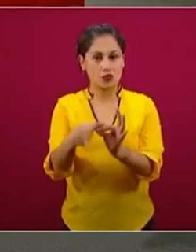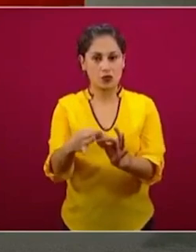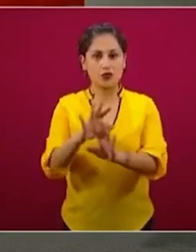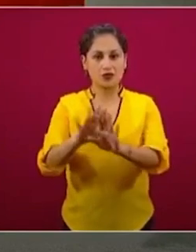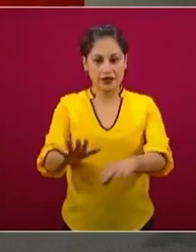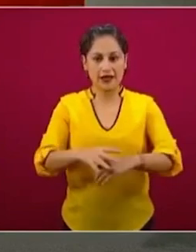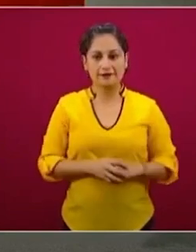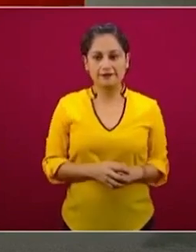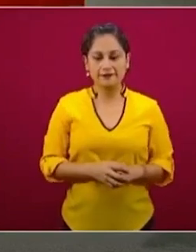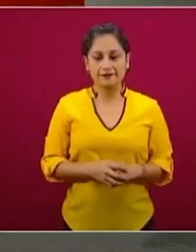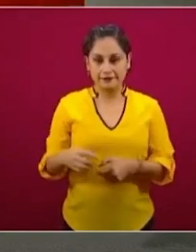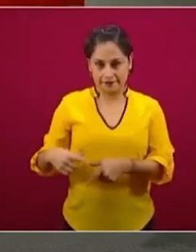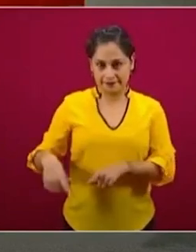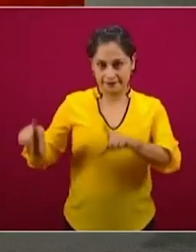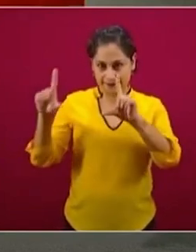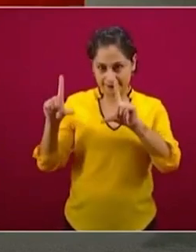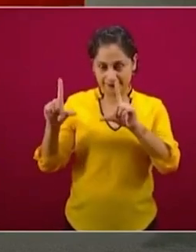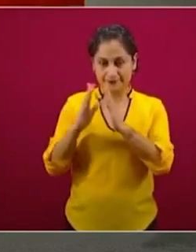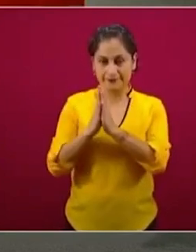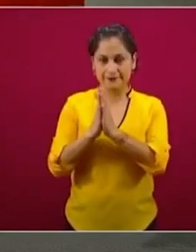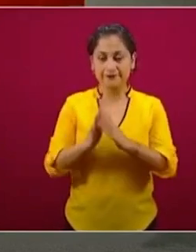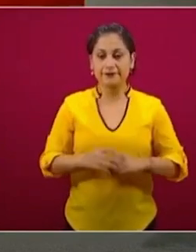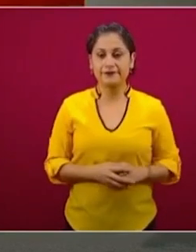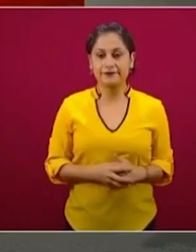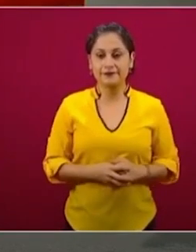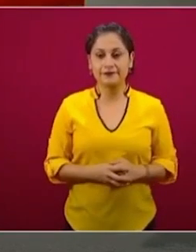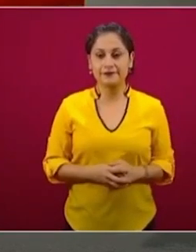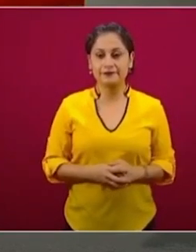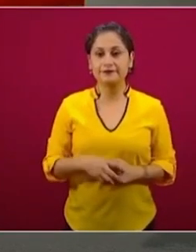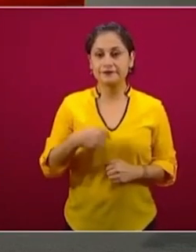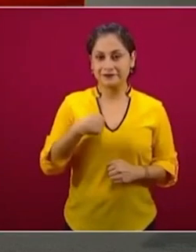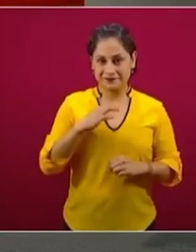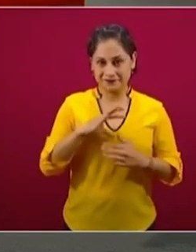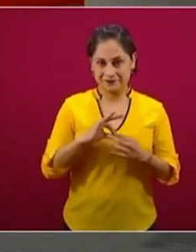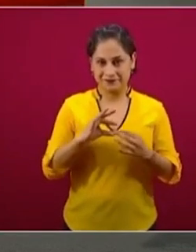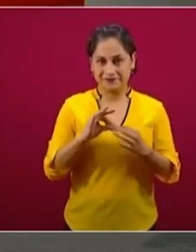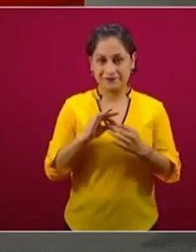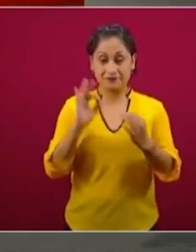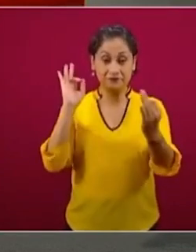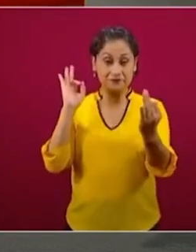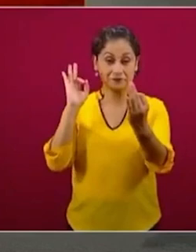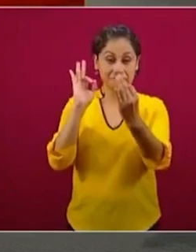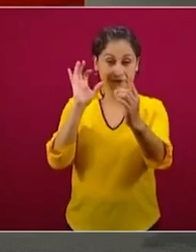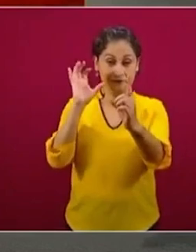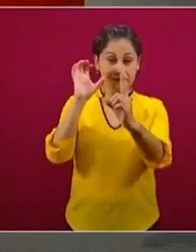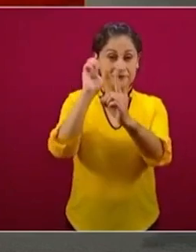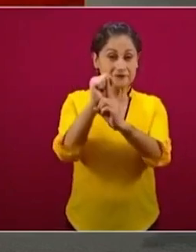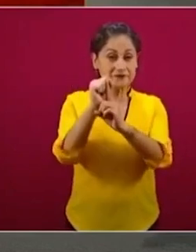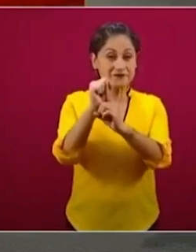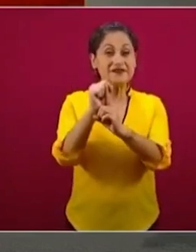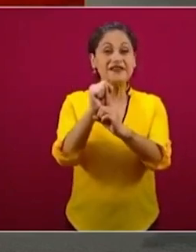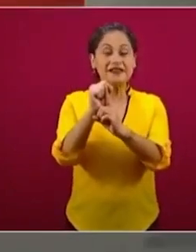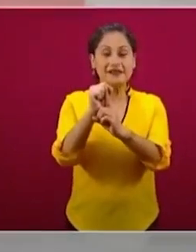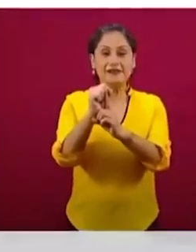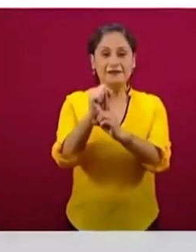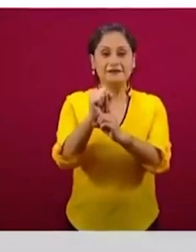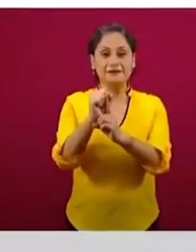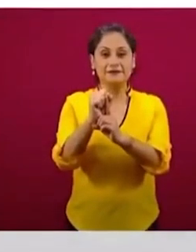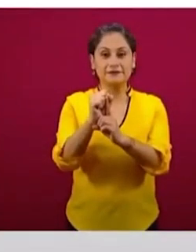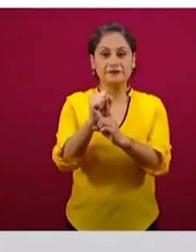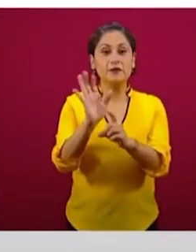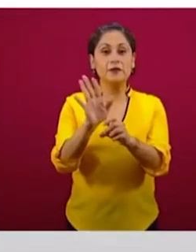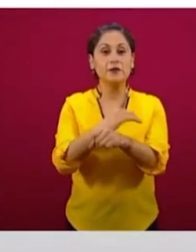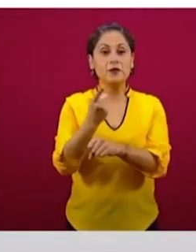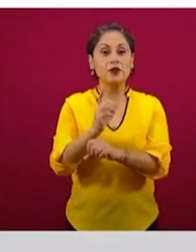gracias. Y les decía que estamos cerca de alcanzar la meta de identificar, que la Secretaría de